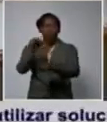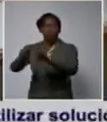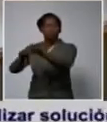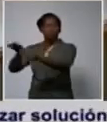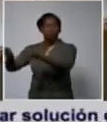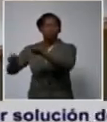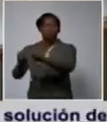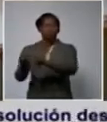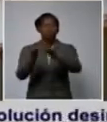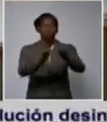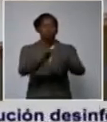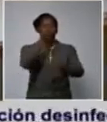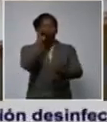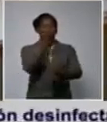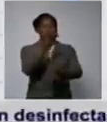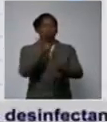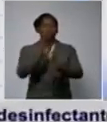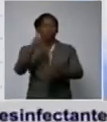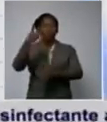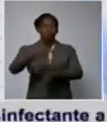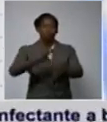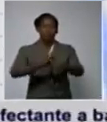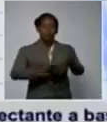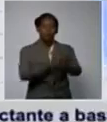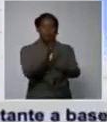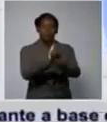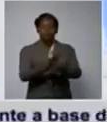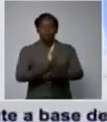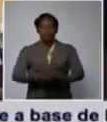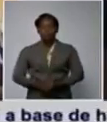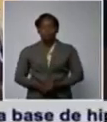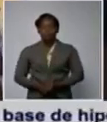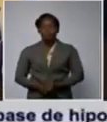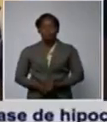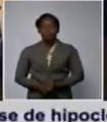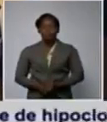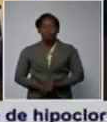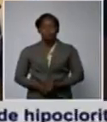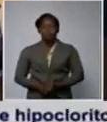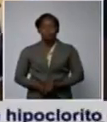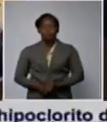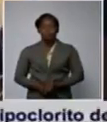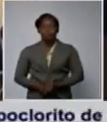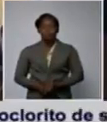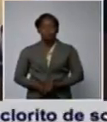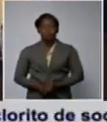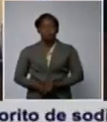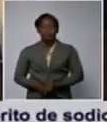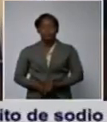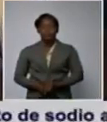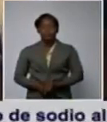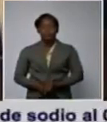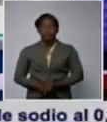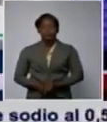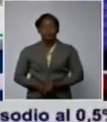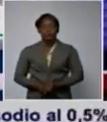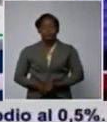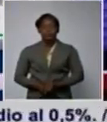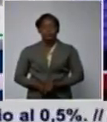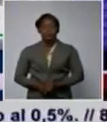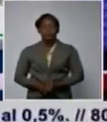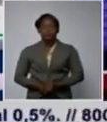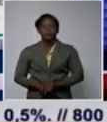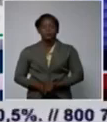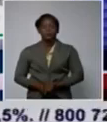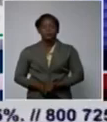de salud para cortar la transmisión. Caridad Franco, Sistema Informativo de la Televisión Cubana.